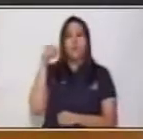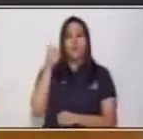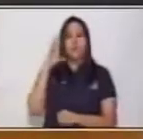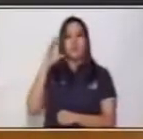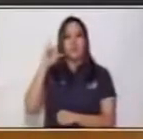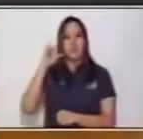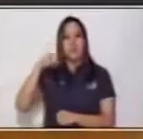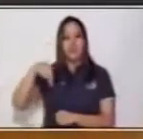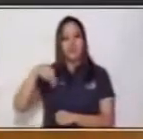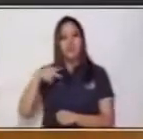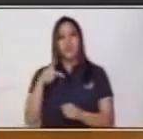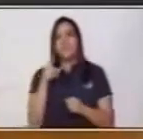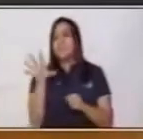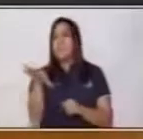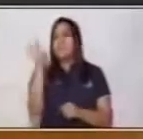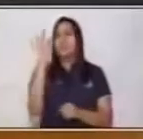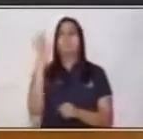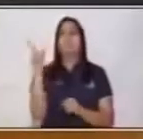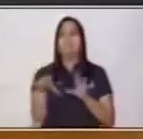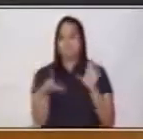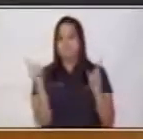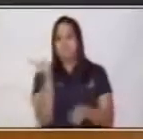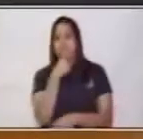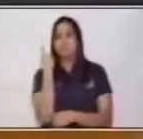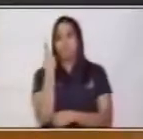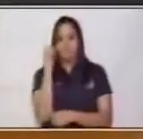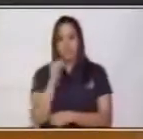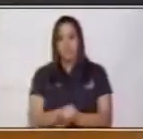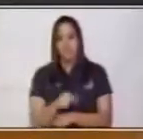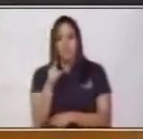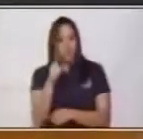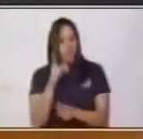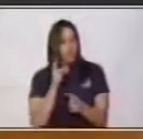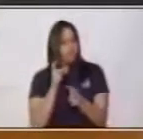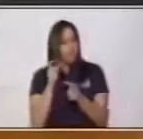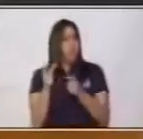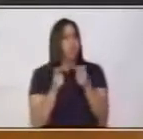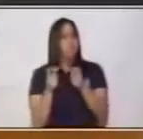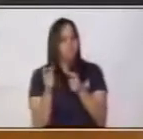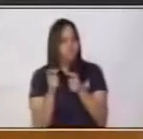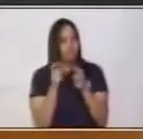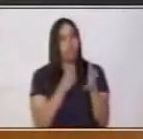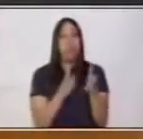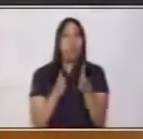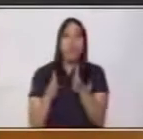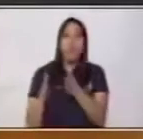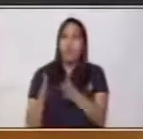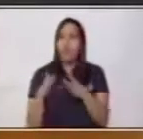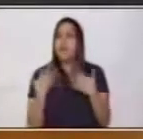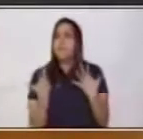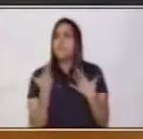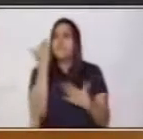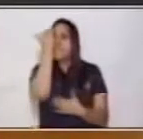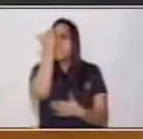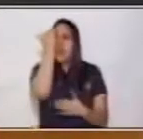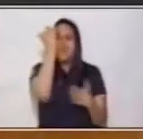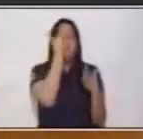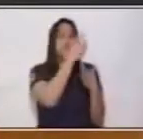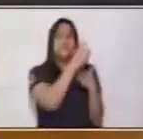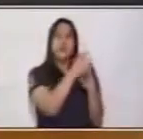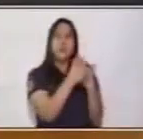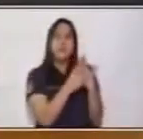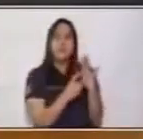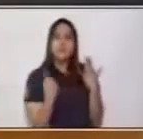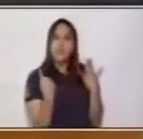importante y te invito a que lleves un control, un orden en lo que son las características de cada uno de